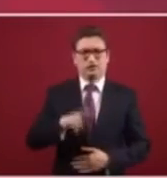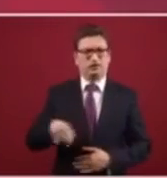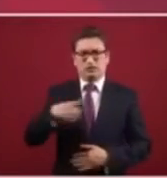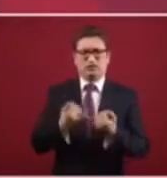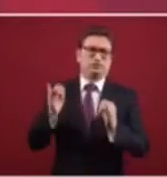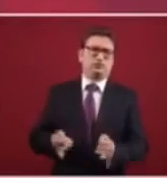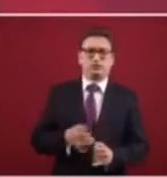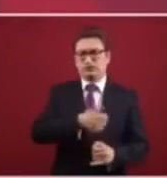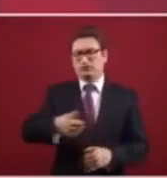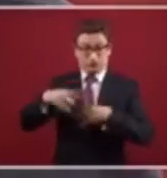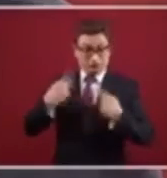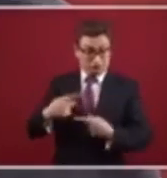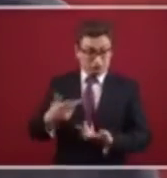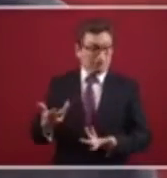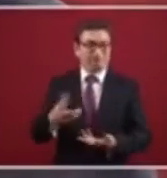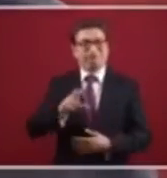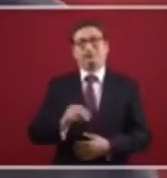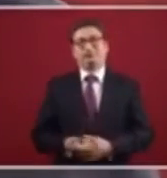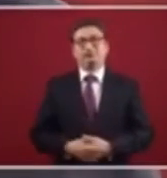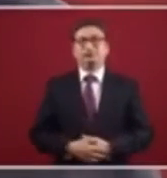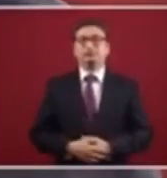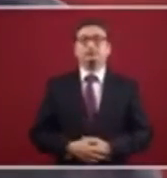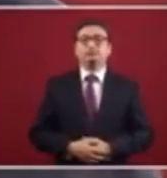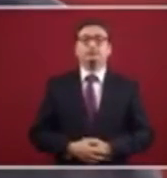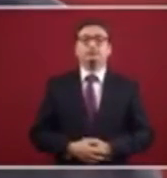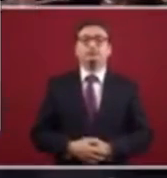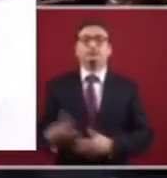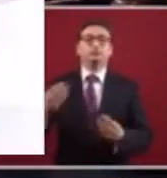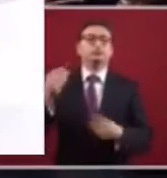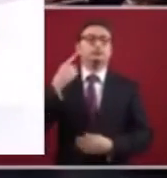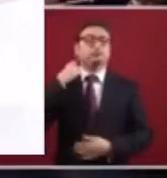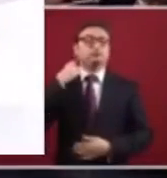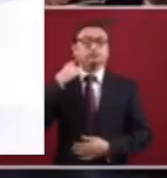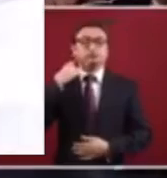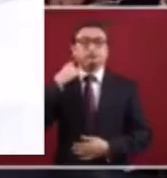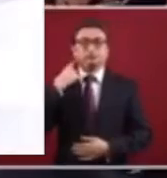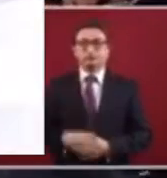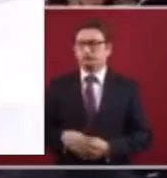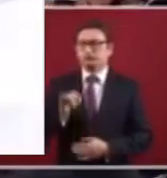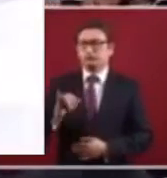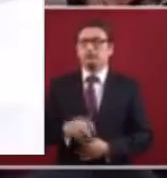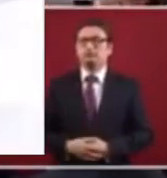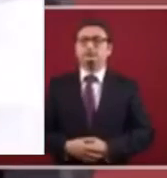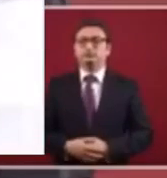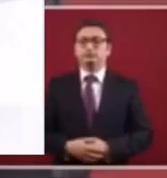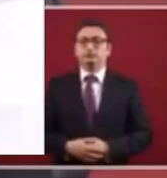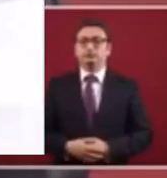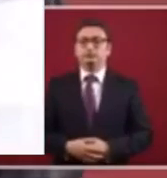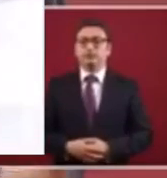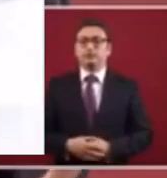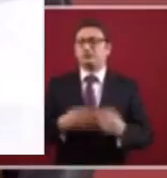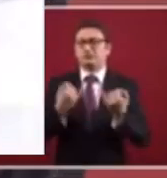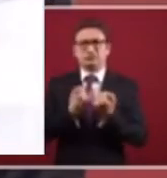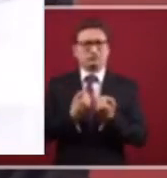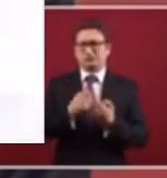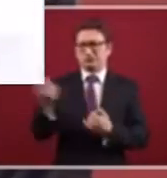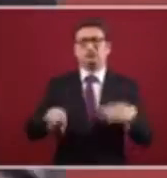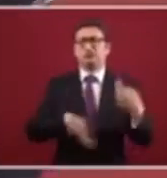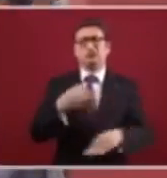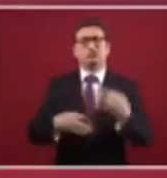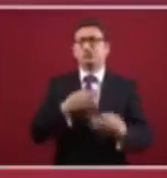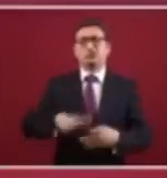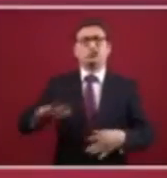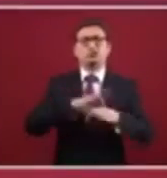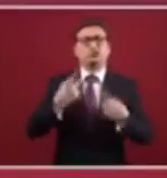Verdaderamente independientes. ¿Ha tenido cargo dentro del CEN de Morena y fue candidata a diputada por Morena? Sí, y los demás también.